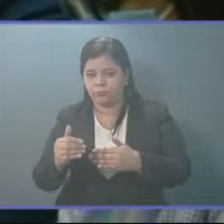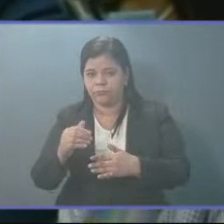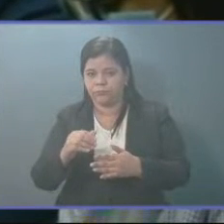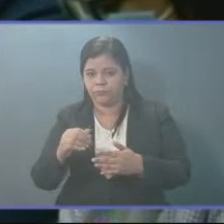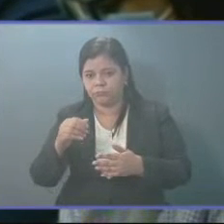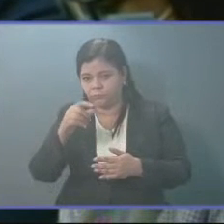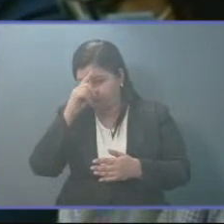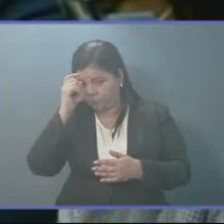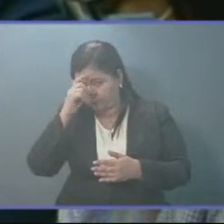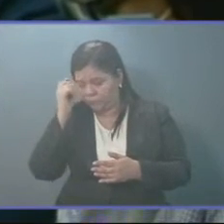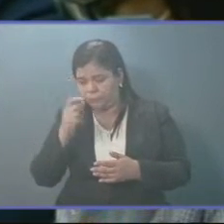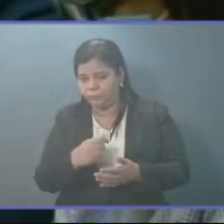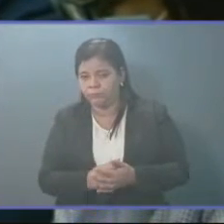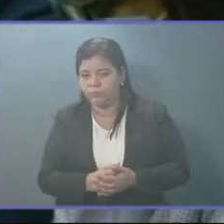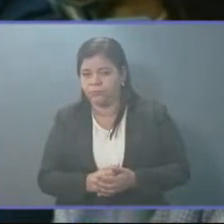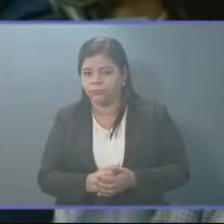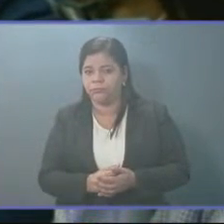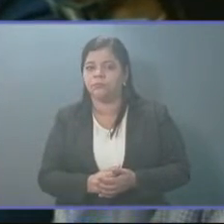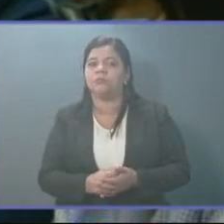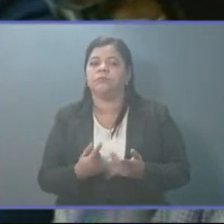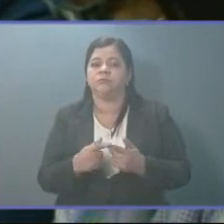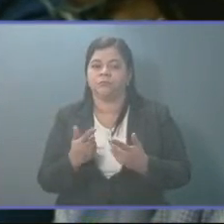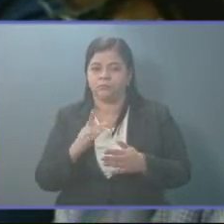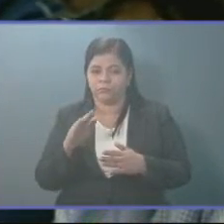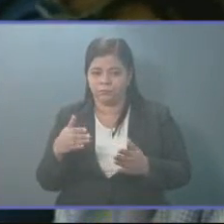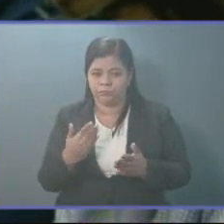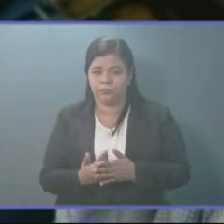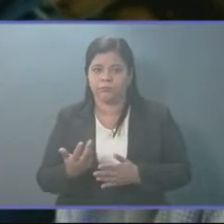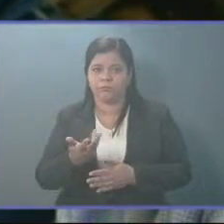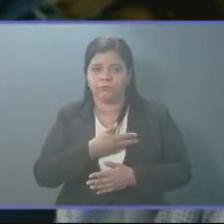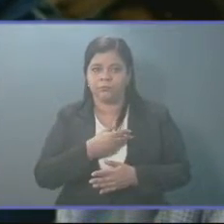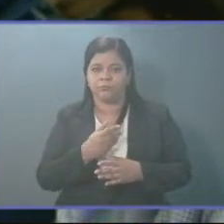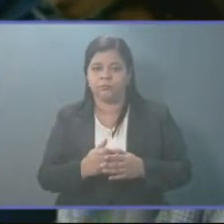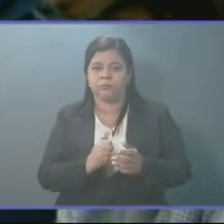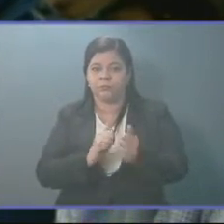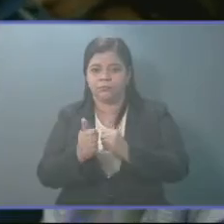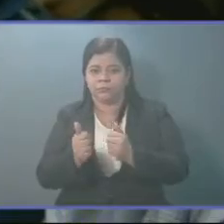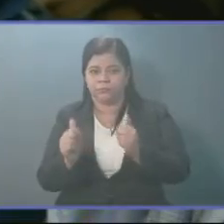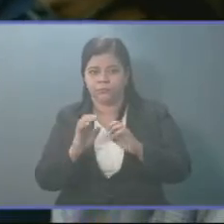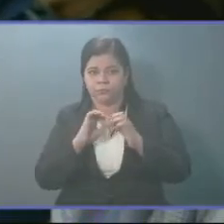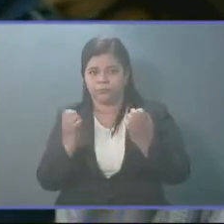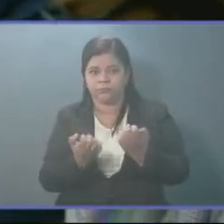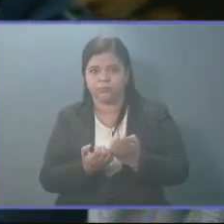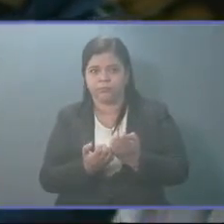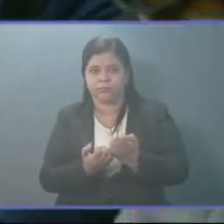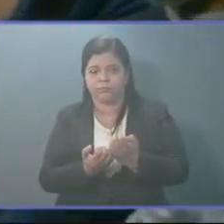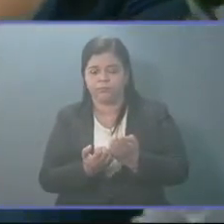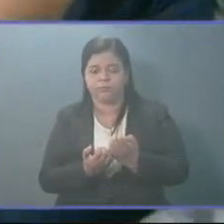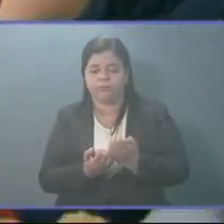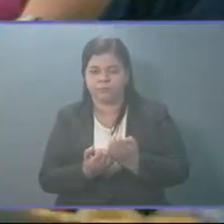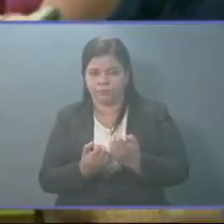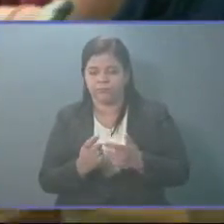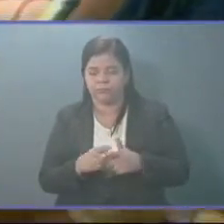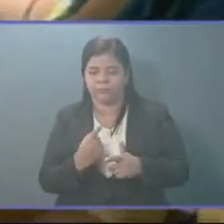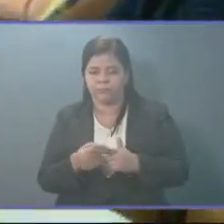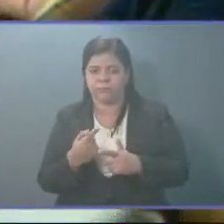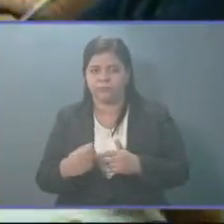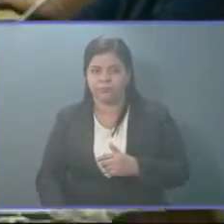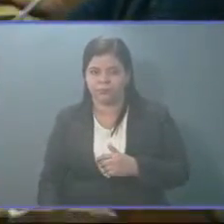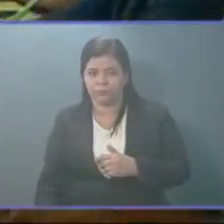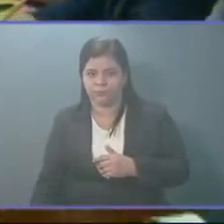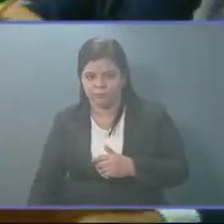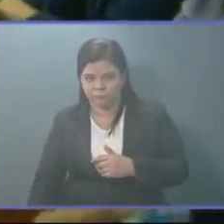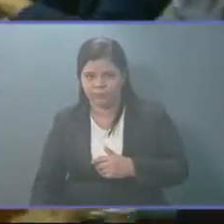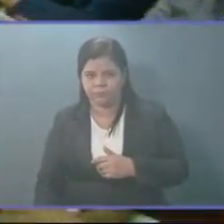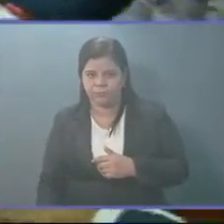decía la diputada, con los avances que tiene el equipo técnico y que ya se puede incluir